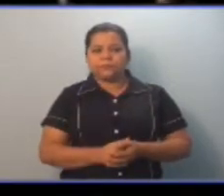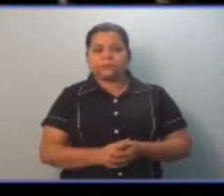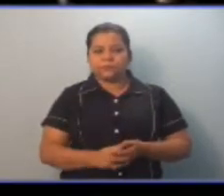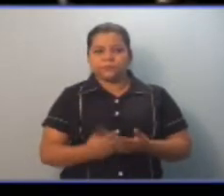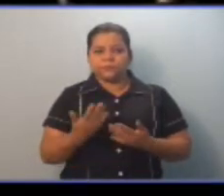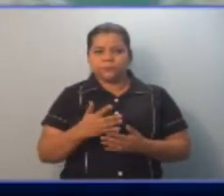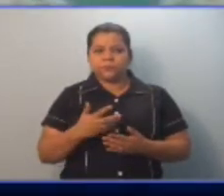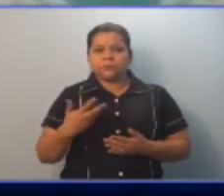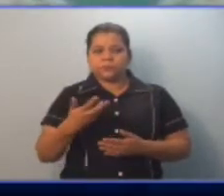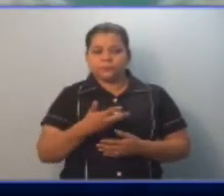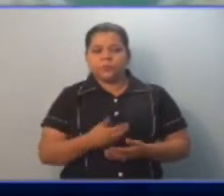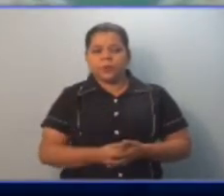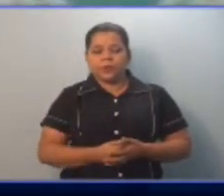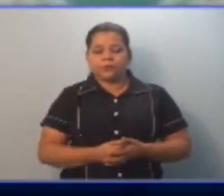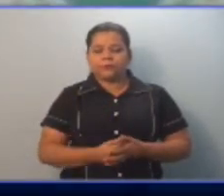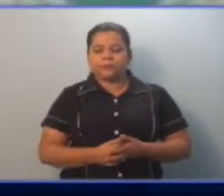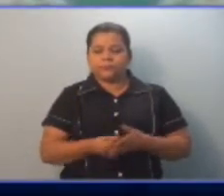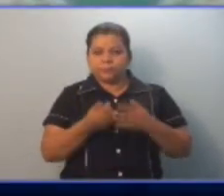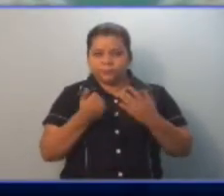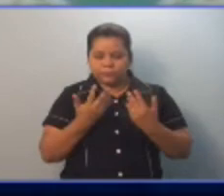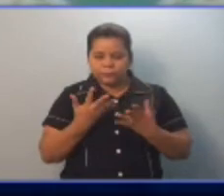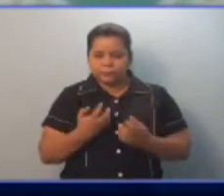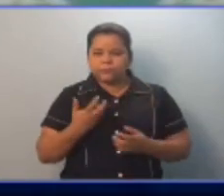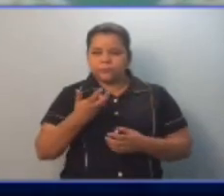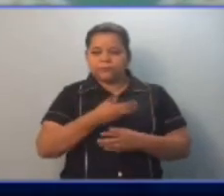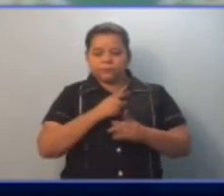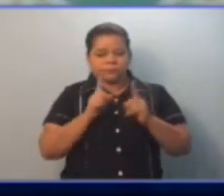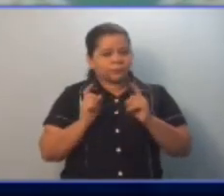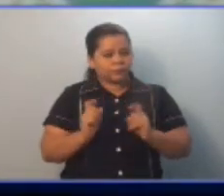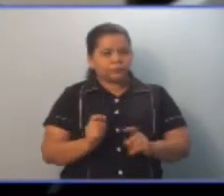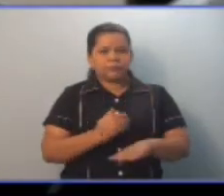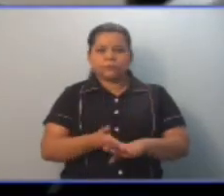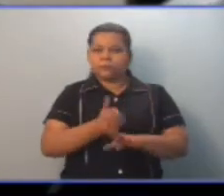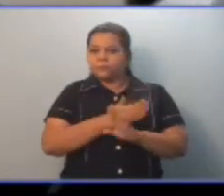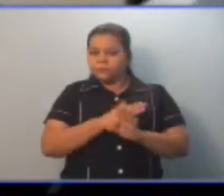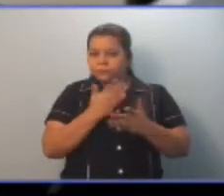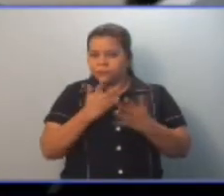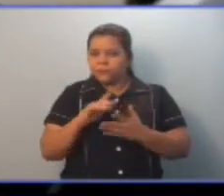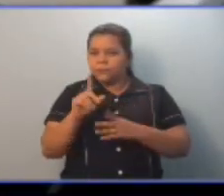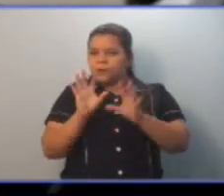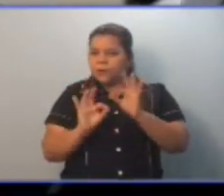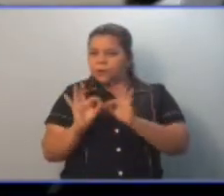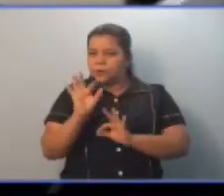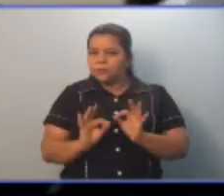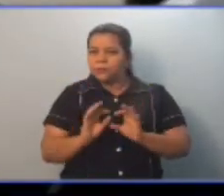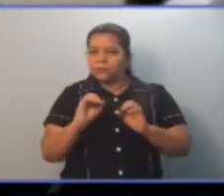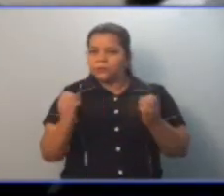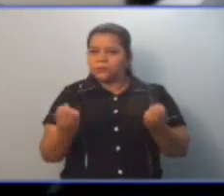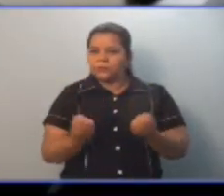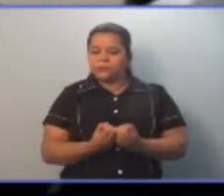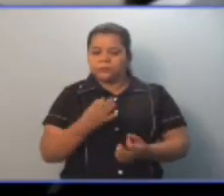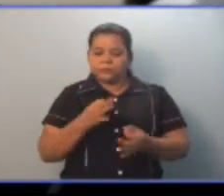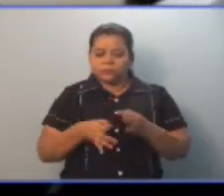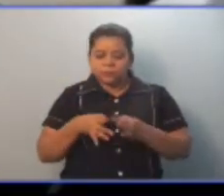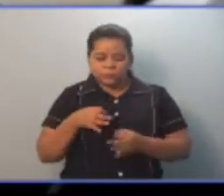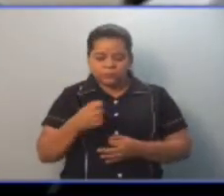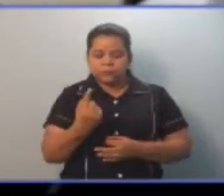para hacerle una de las preguntas que nos han enviado algunas de las organizaciones